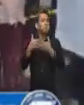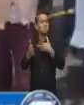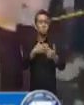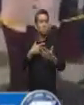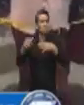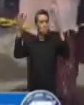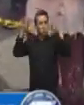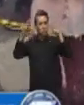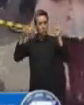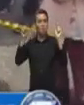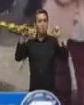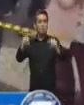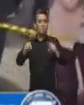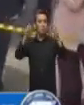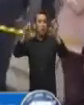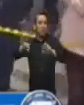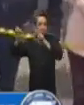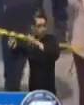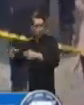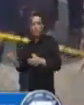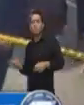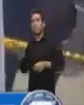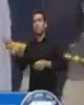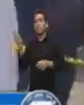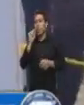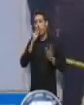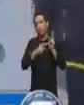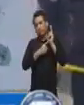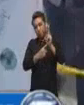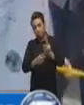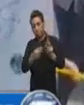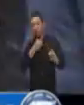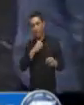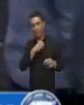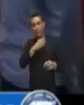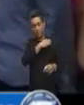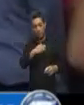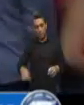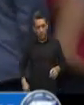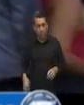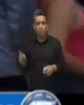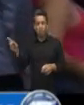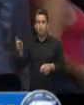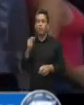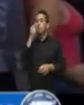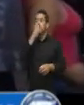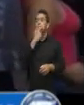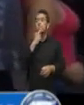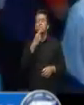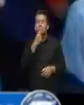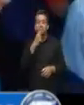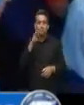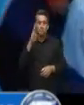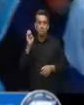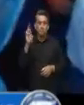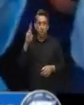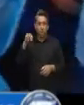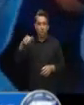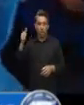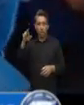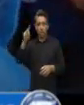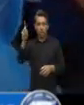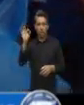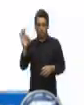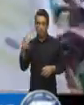presidenciable Bernardo Arévalo agradeció su presencia a los chiquimultecos a pesar de la lluvia y los invitó a que asistan a las urnas el próximo 20